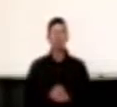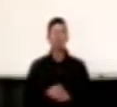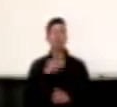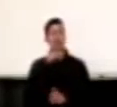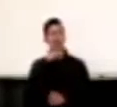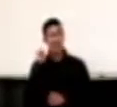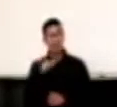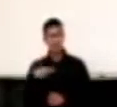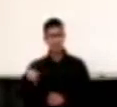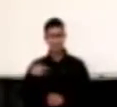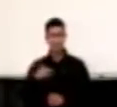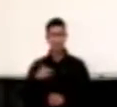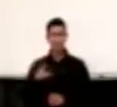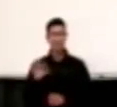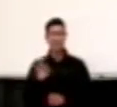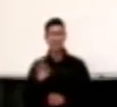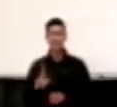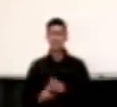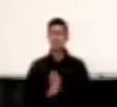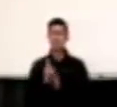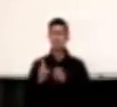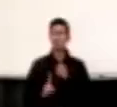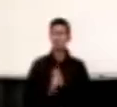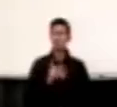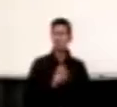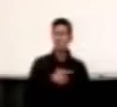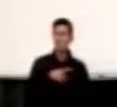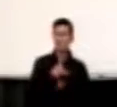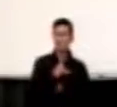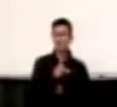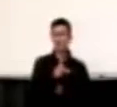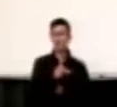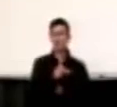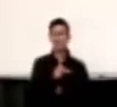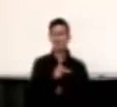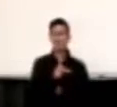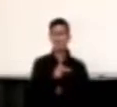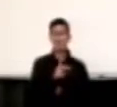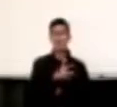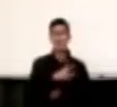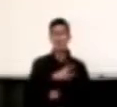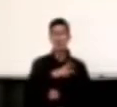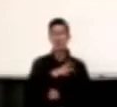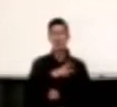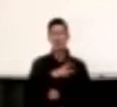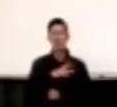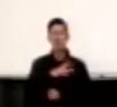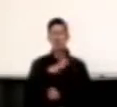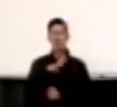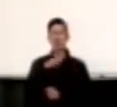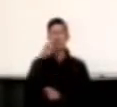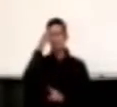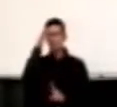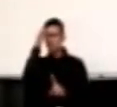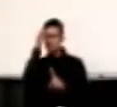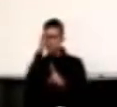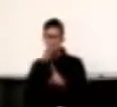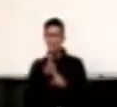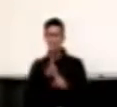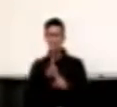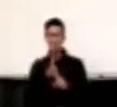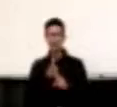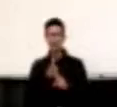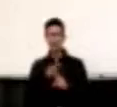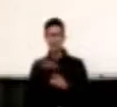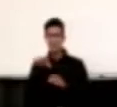podrán tener muchos problemas, pero muy probablemente tienen más orientación pro-democrática que no democrática. Por supuesto